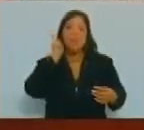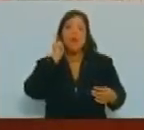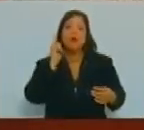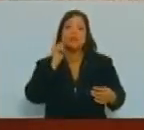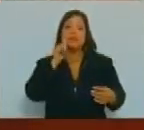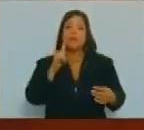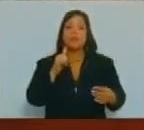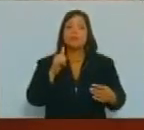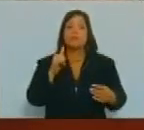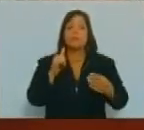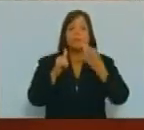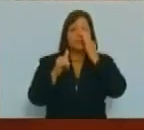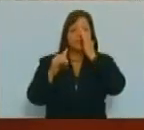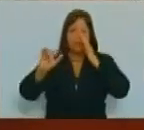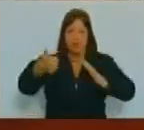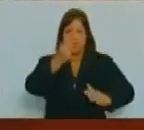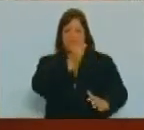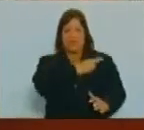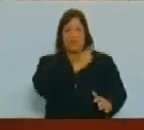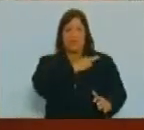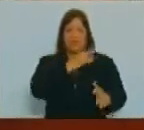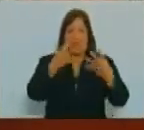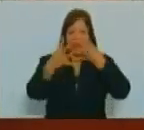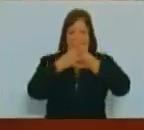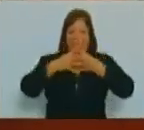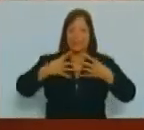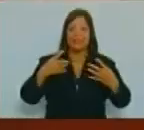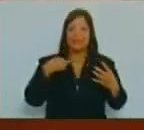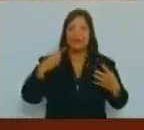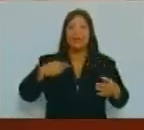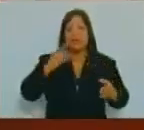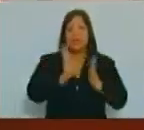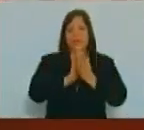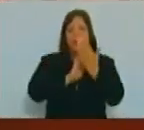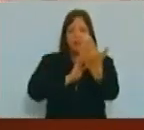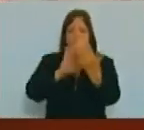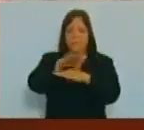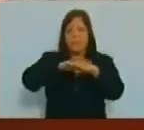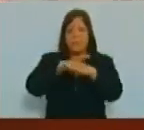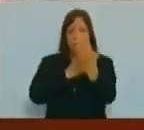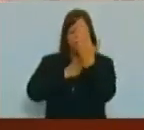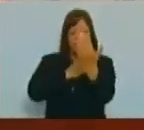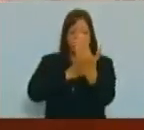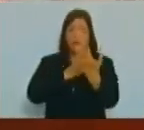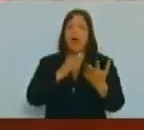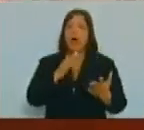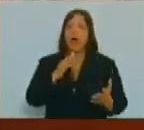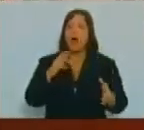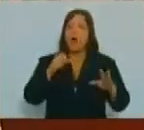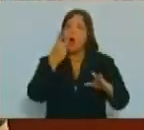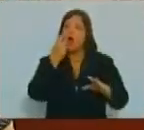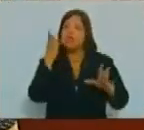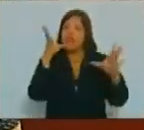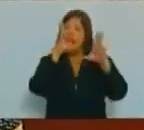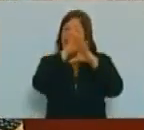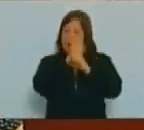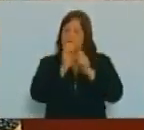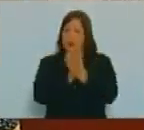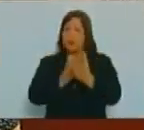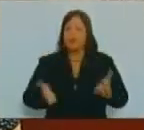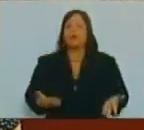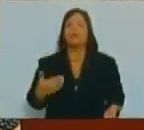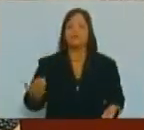y me mandó a llamar con la directora del inof y me dijo que ella quería hablar conmigo y yo me fui como a las 11 de la noche a hablar con